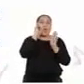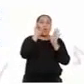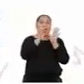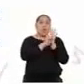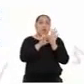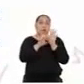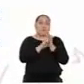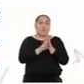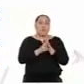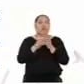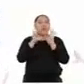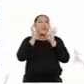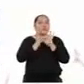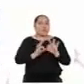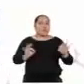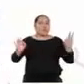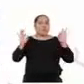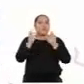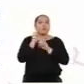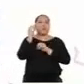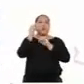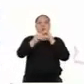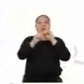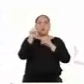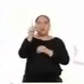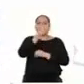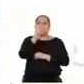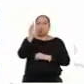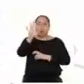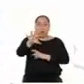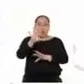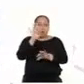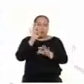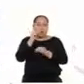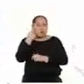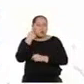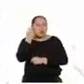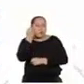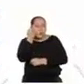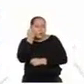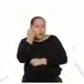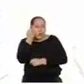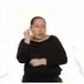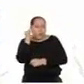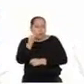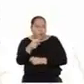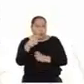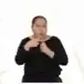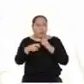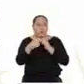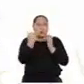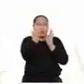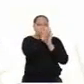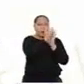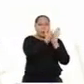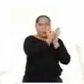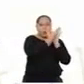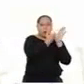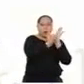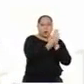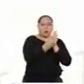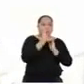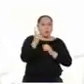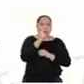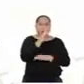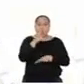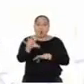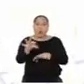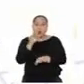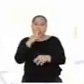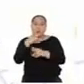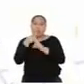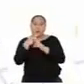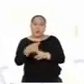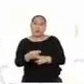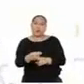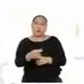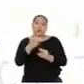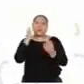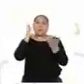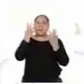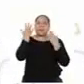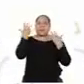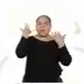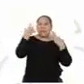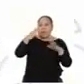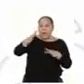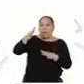aplicar la heurística. Si no consigues entender un problema, dibuja un esquema. Si no encuentras la solución, haz